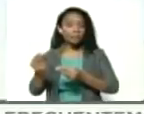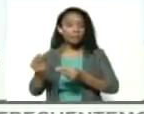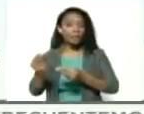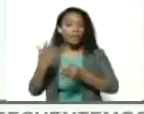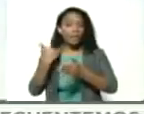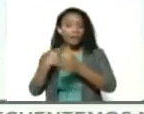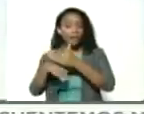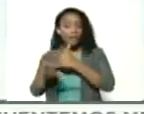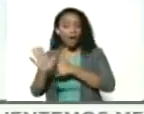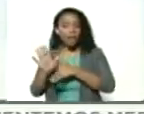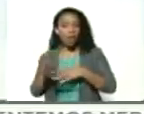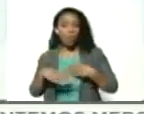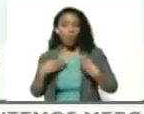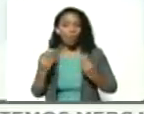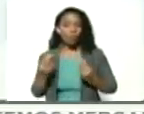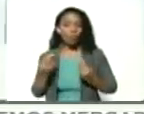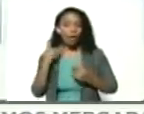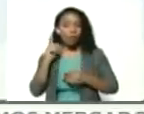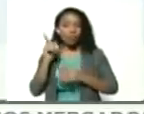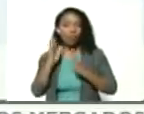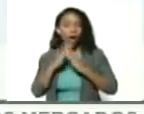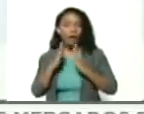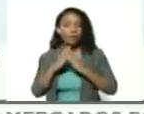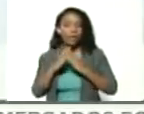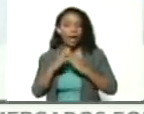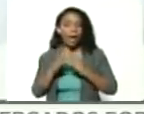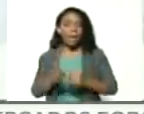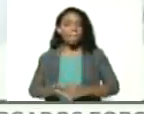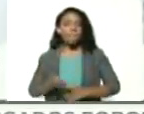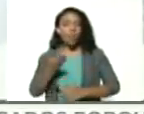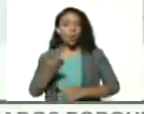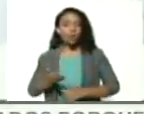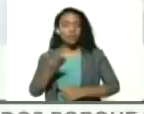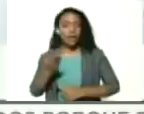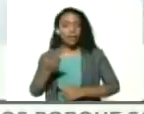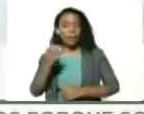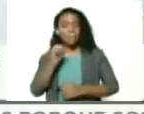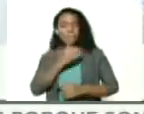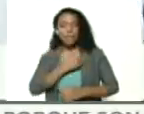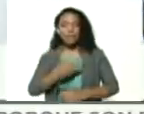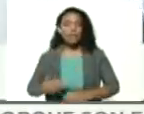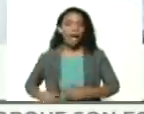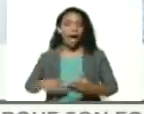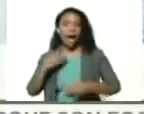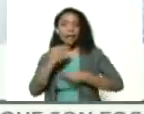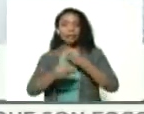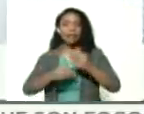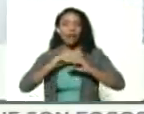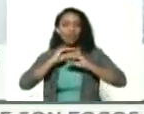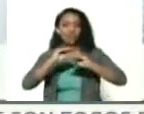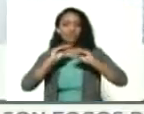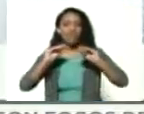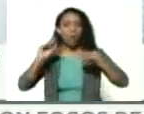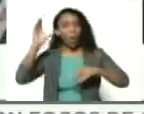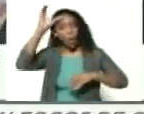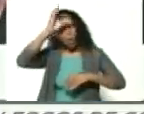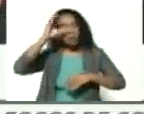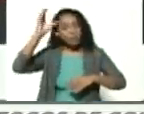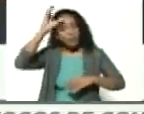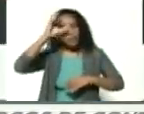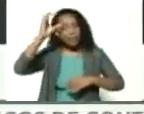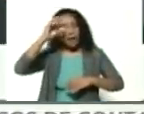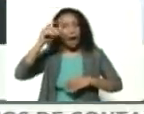salgan totalmente recuperados para sus casas. Es muy importante, presidente, hacer un llamado de conciencia a